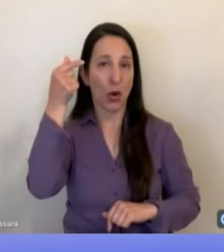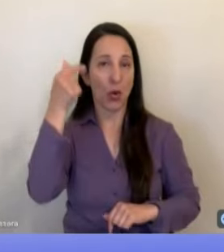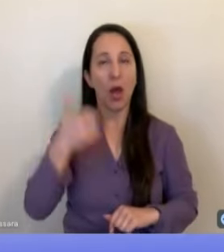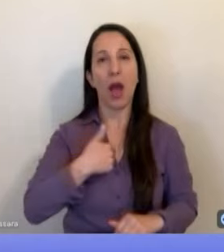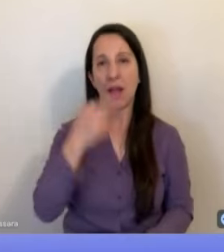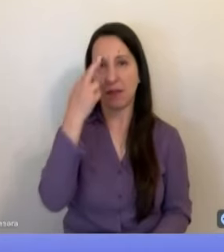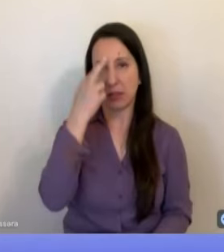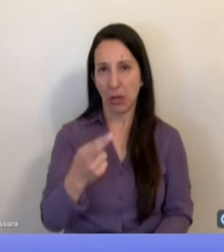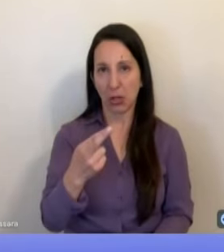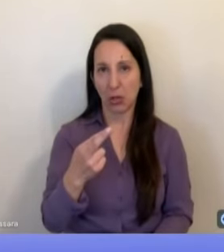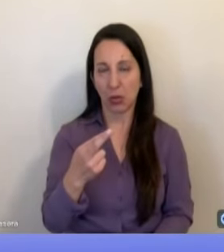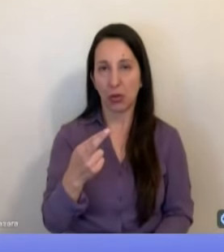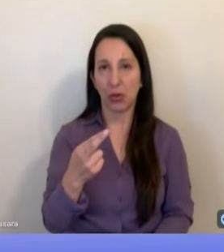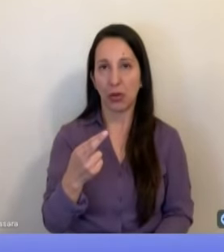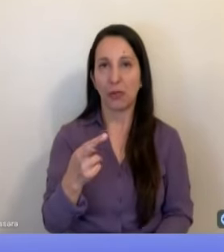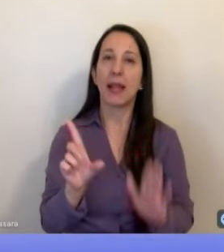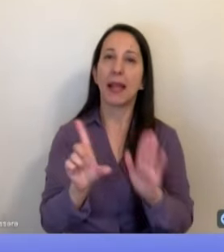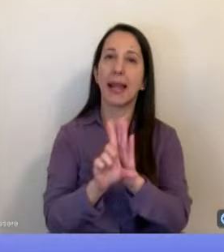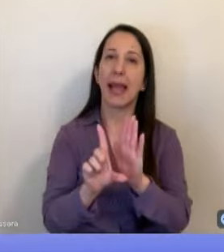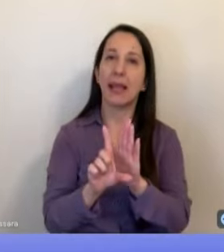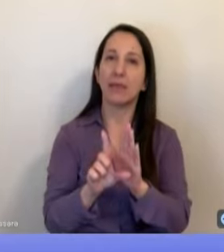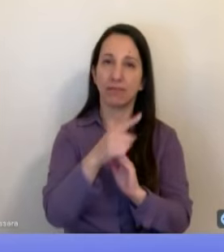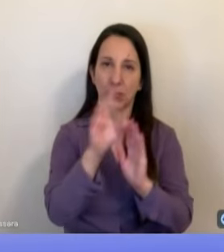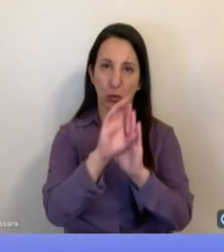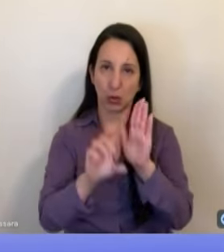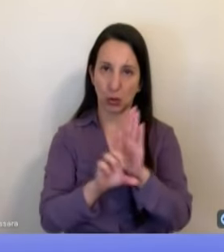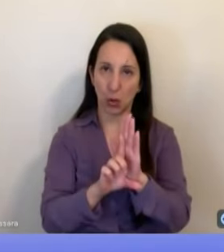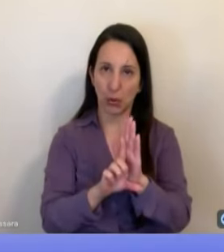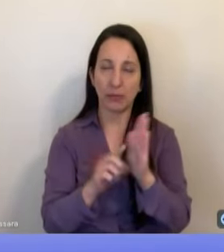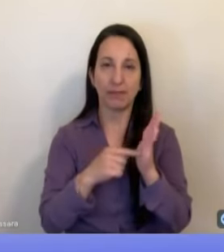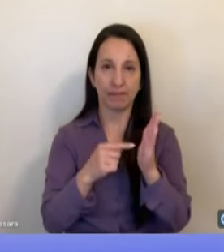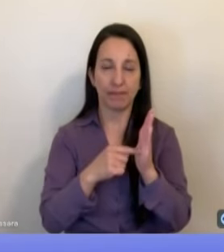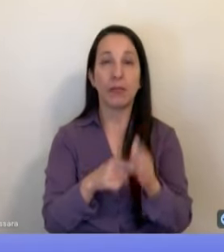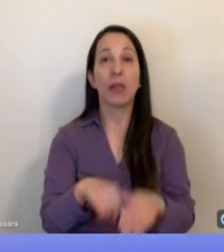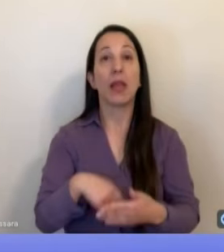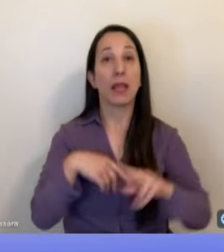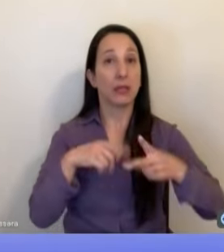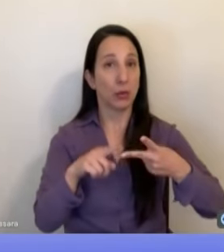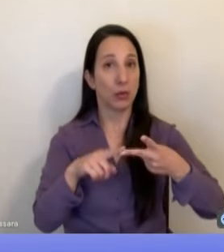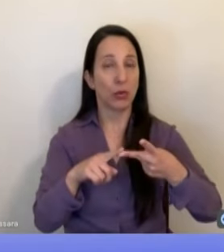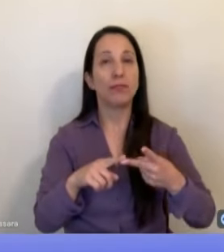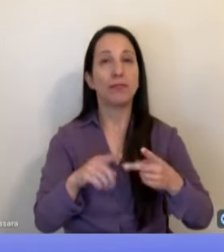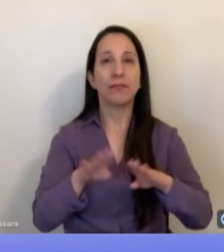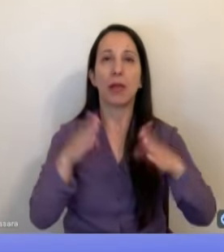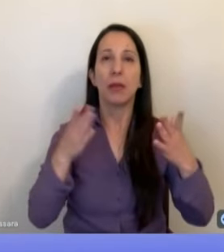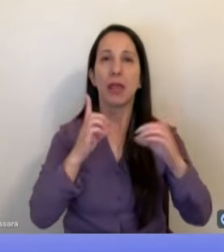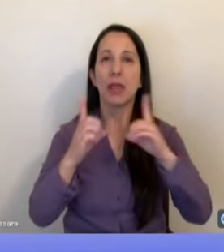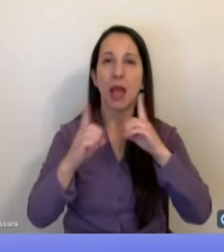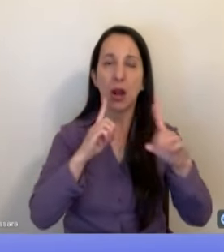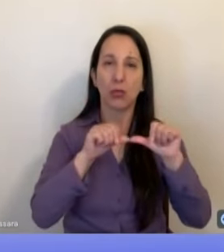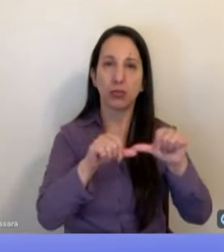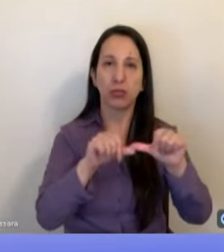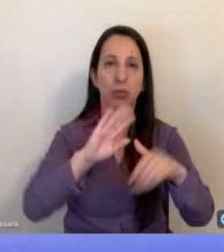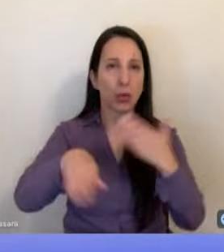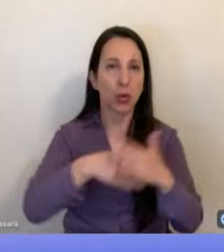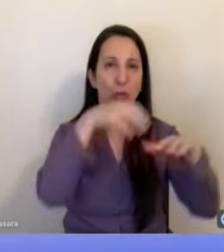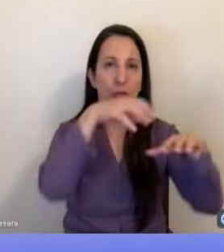irrestricto a la ley, a la Constitución. Segundo, vamos a tener un diálogo permanente con todos los actores sociales y